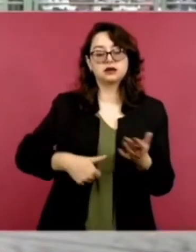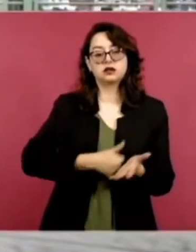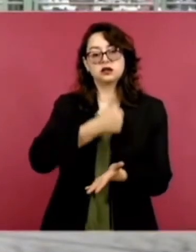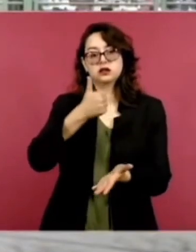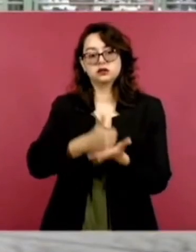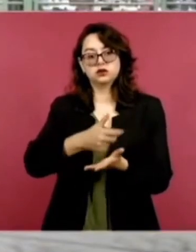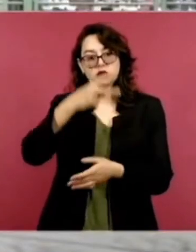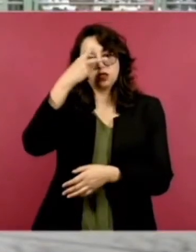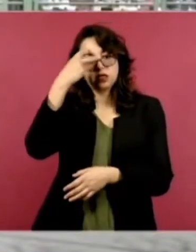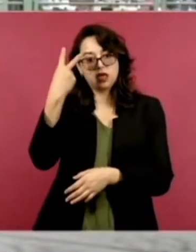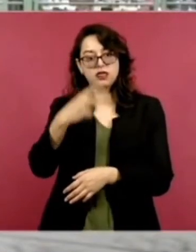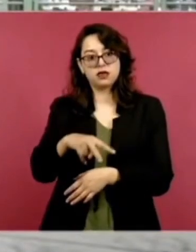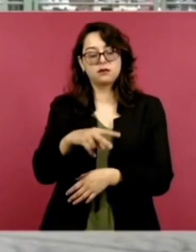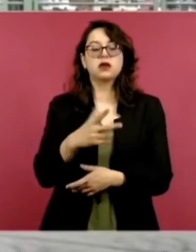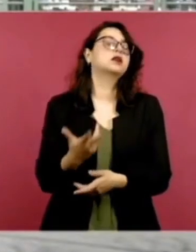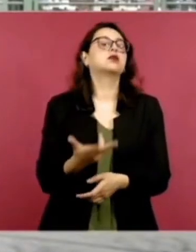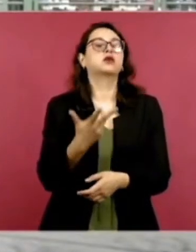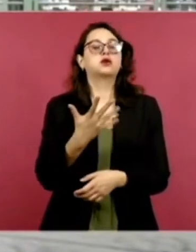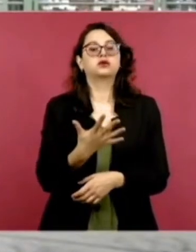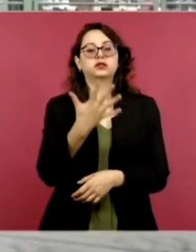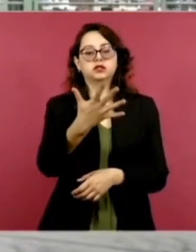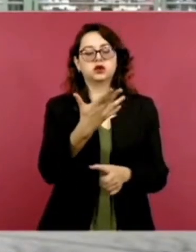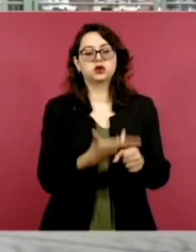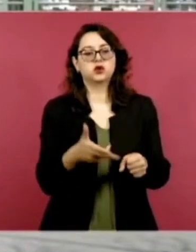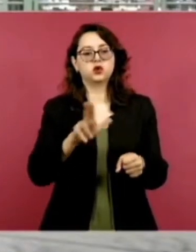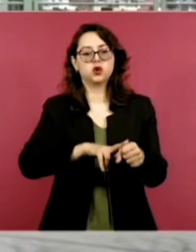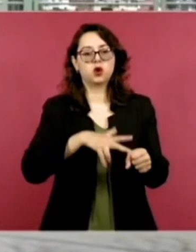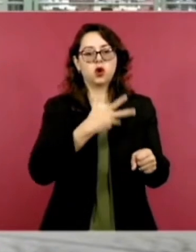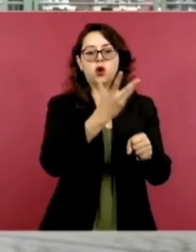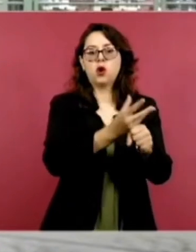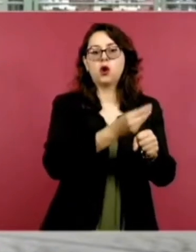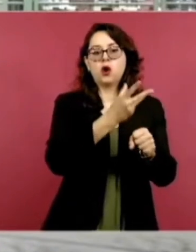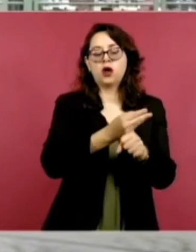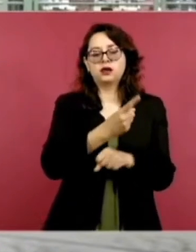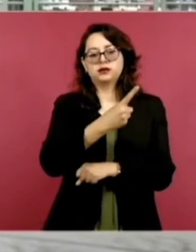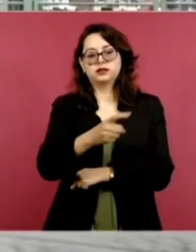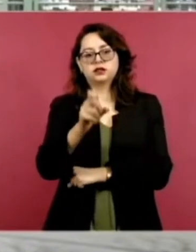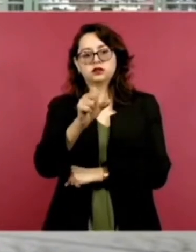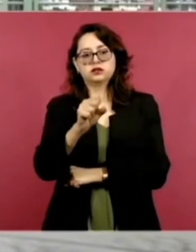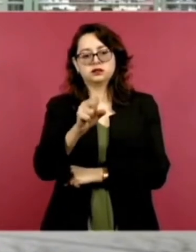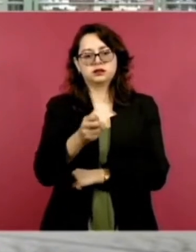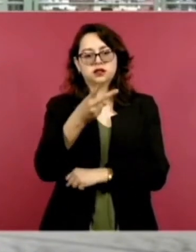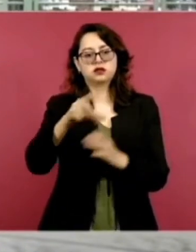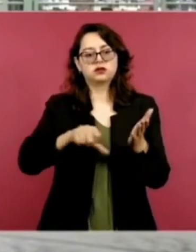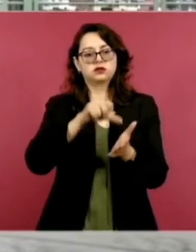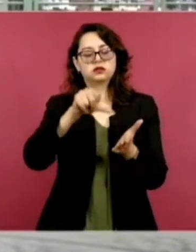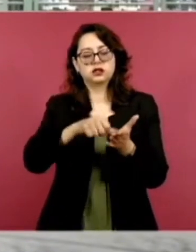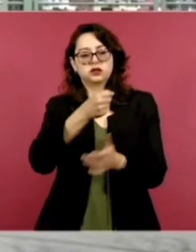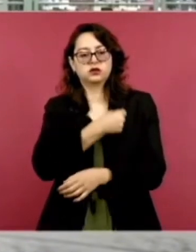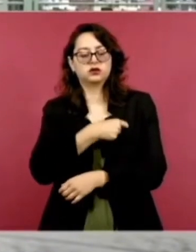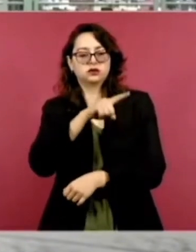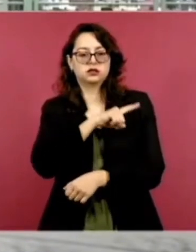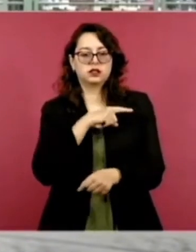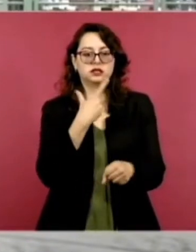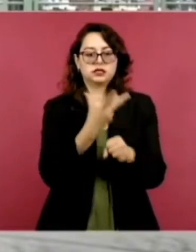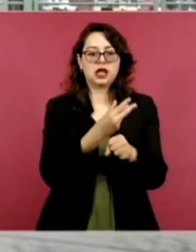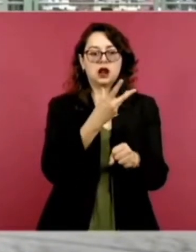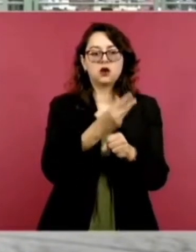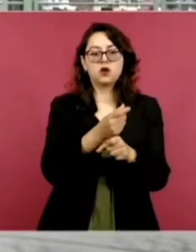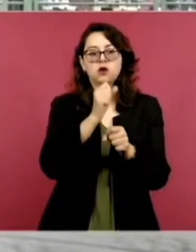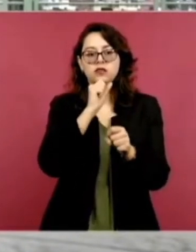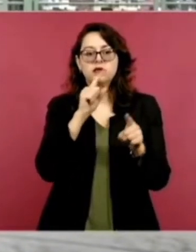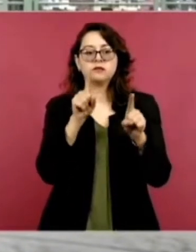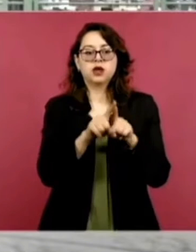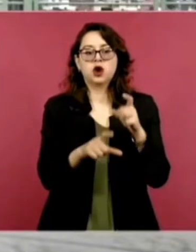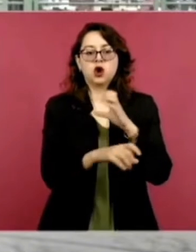de los 34 hospitales, en 162 de los 279 centros de salud. Se ha adquirido equipo médico